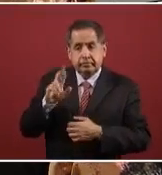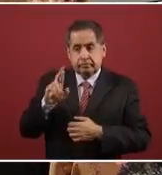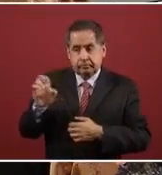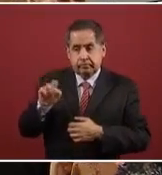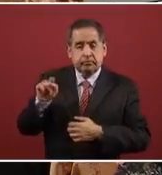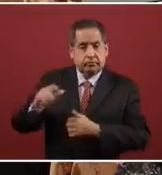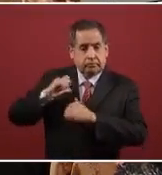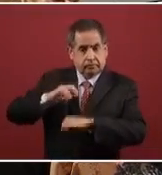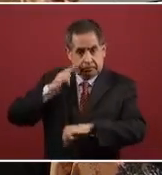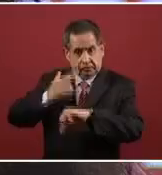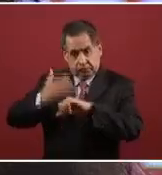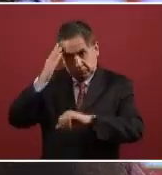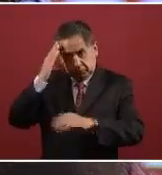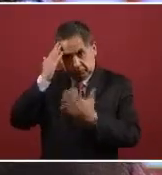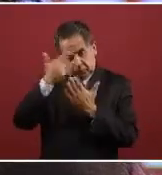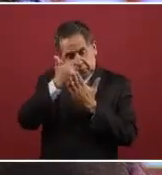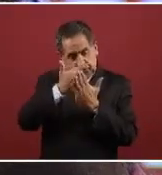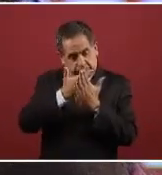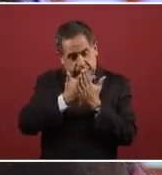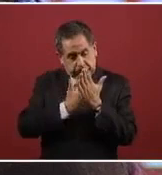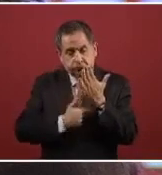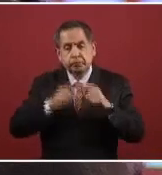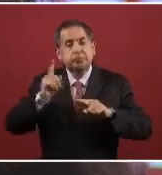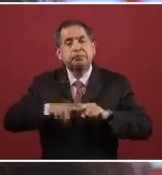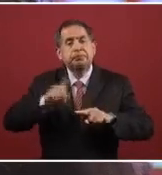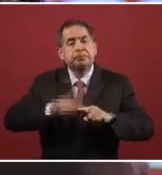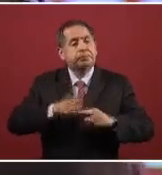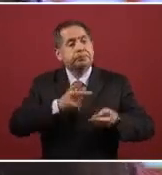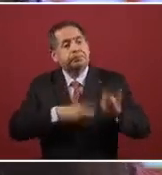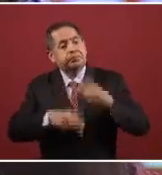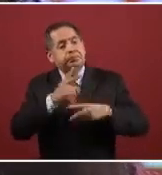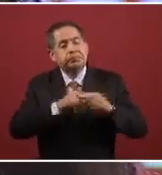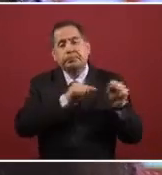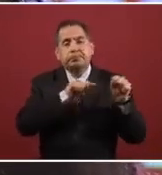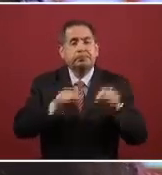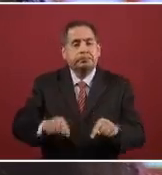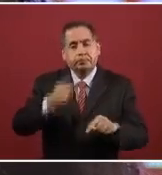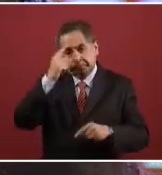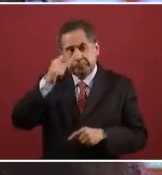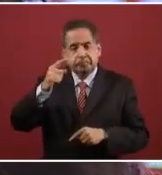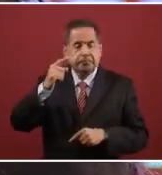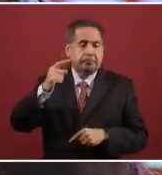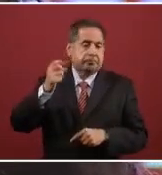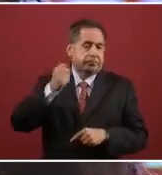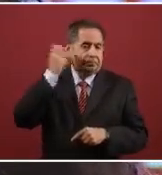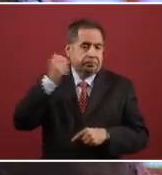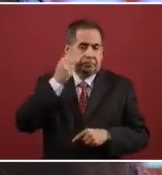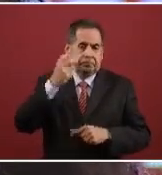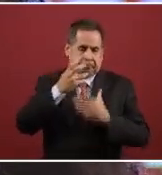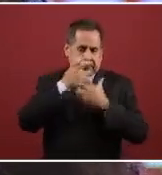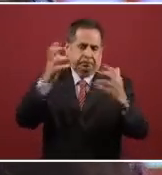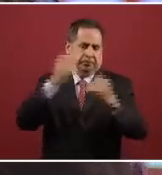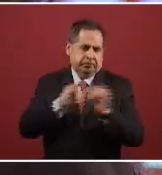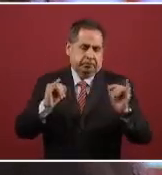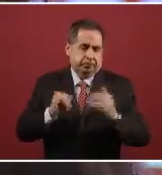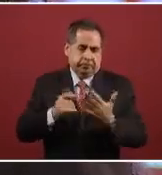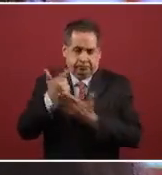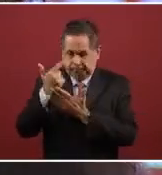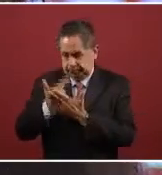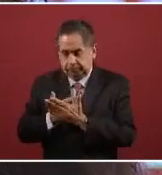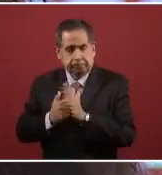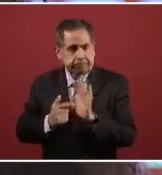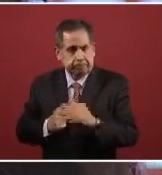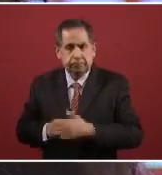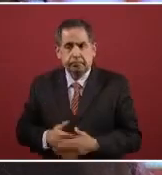Relaciones Exteriores las personas que estarán presentes en este evento. En cuanto a